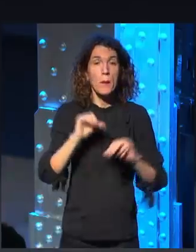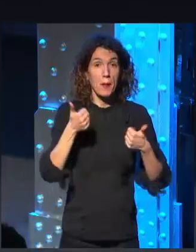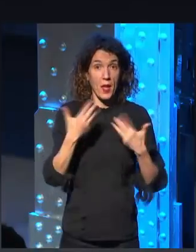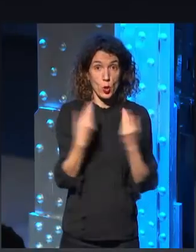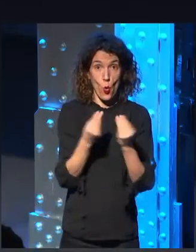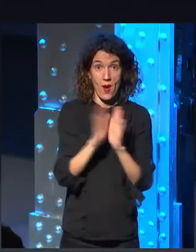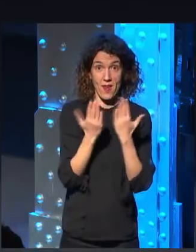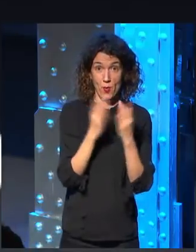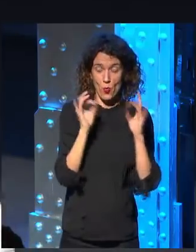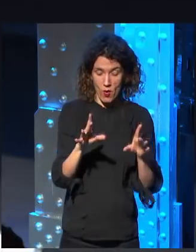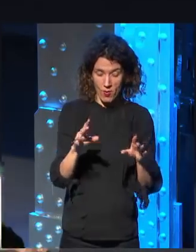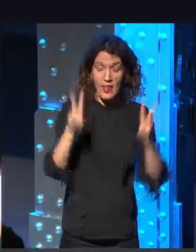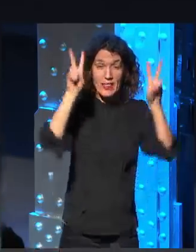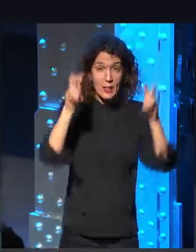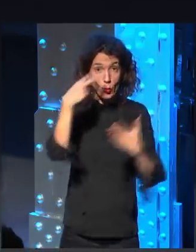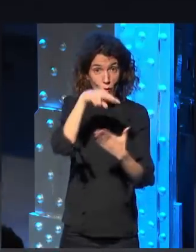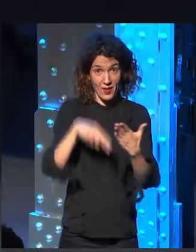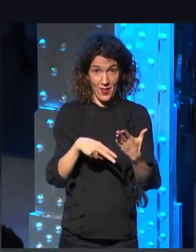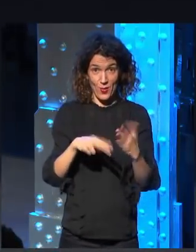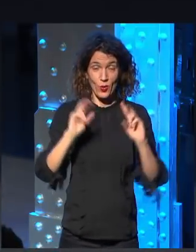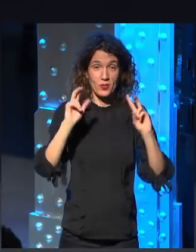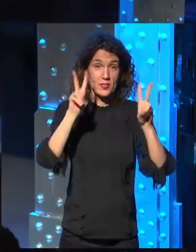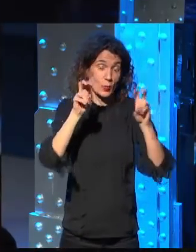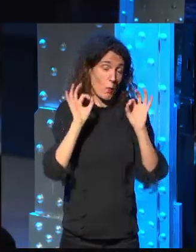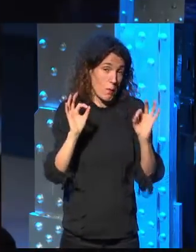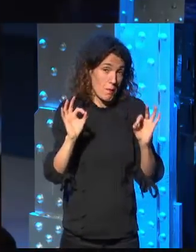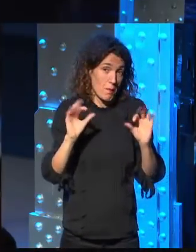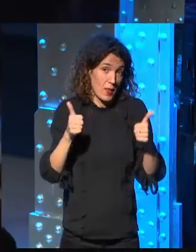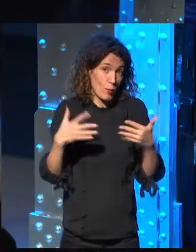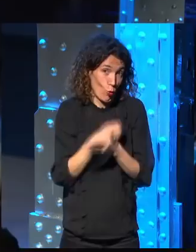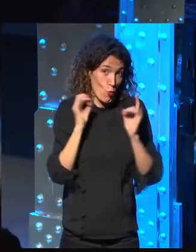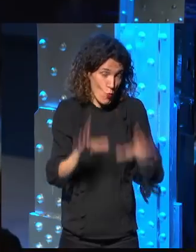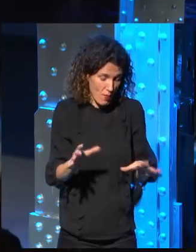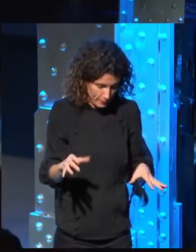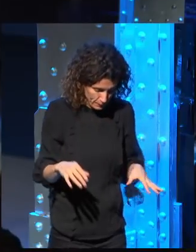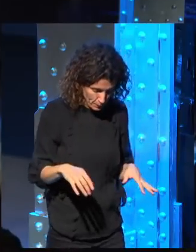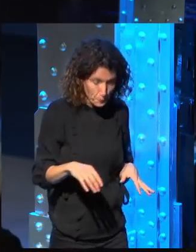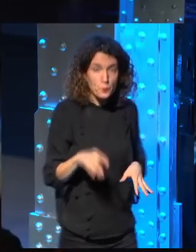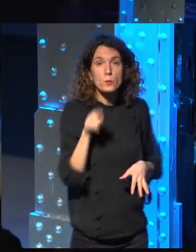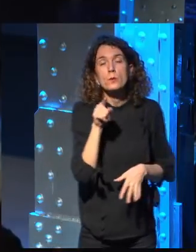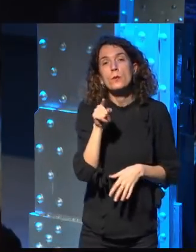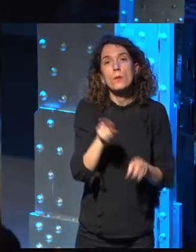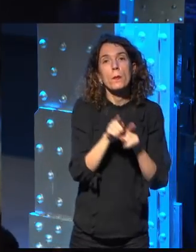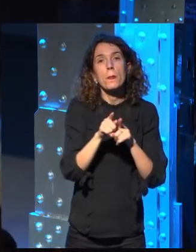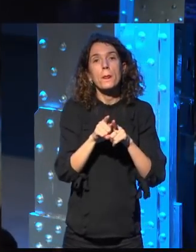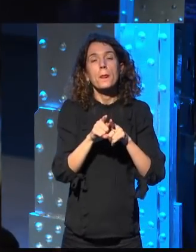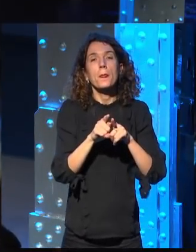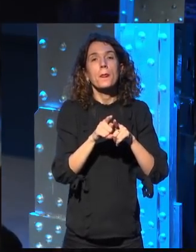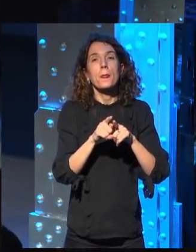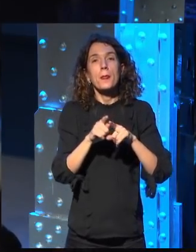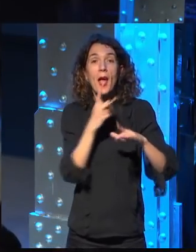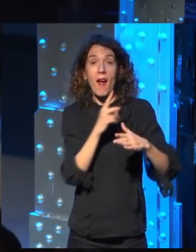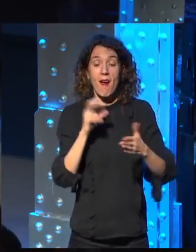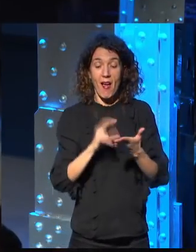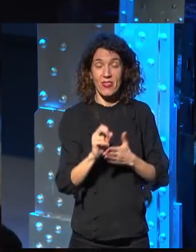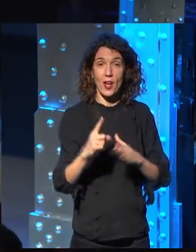empezado con el libro, que es leyendo el título. Todos empezamos más o menos así. Y ese andar solitario entre la gente,